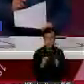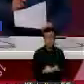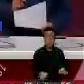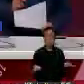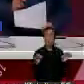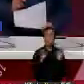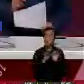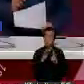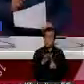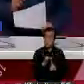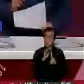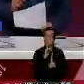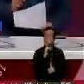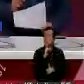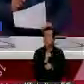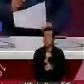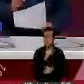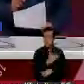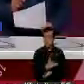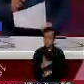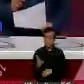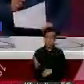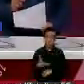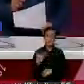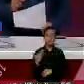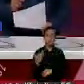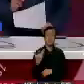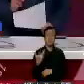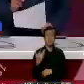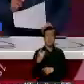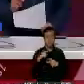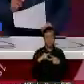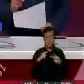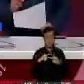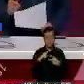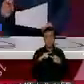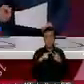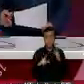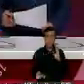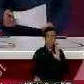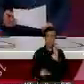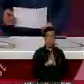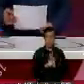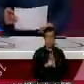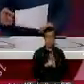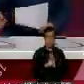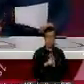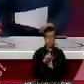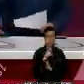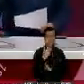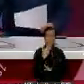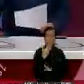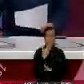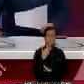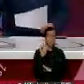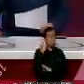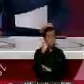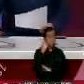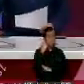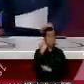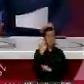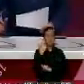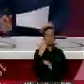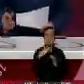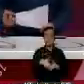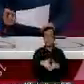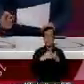especial, pero que sin lugar a dudas necesitamos estos dos instrumentos legales si pensamos en una reactivación